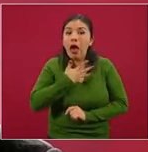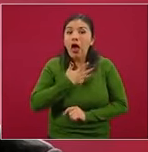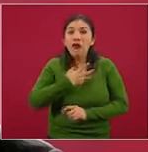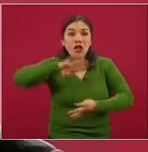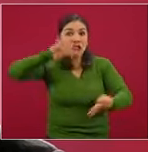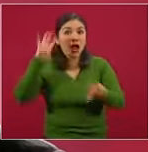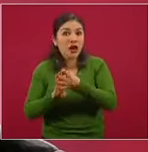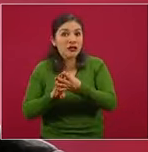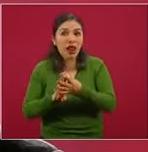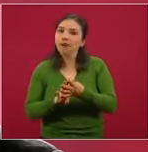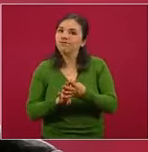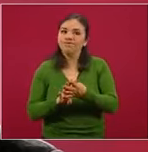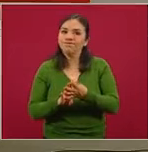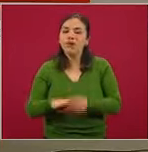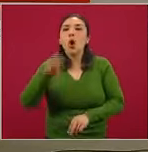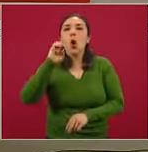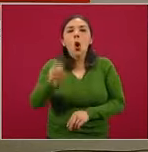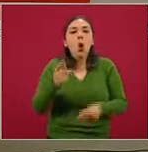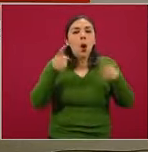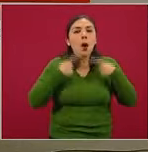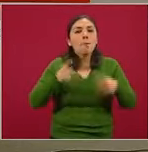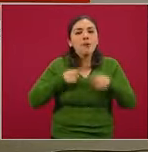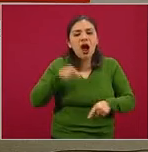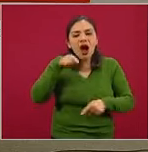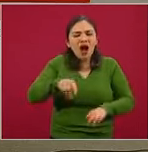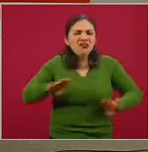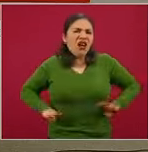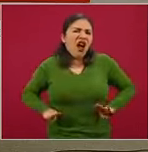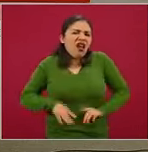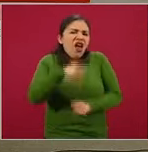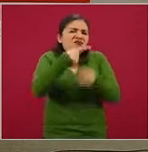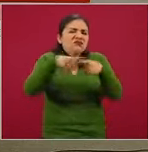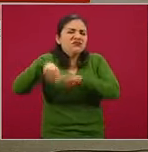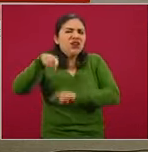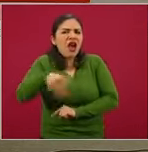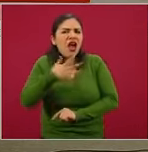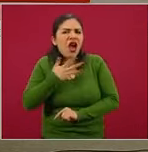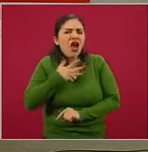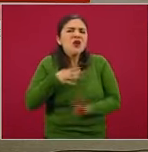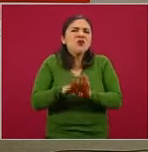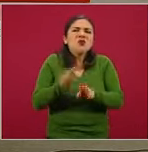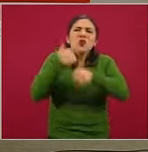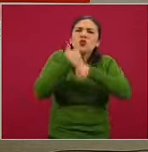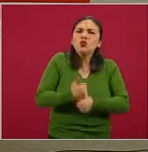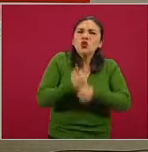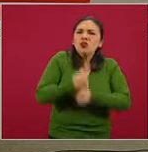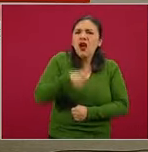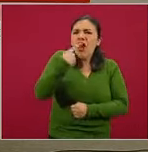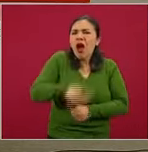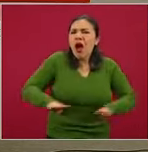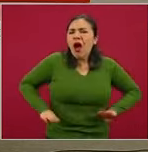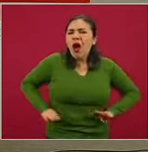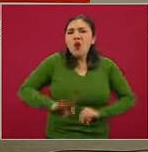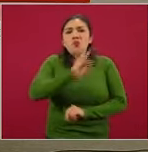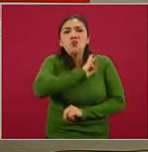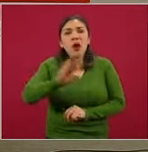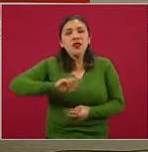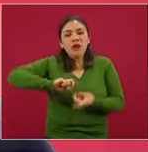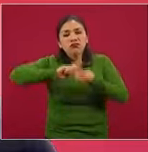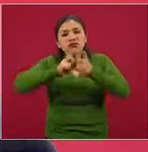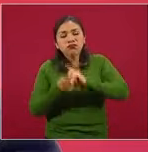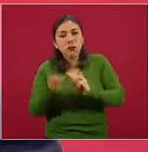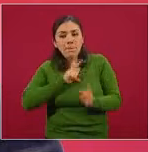de la libertad o personas que por distintas características enfrentaran una vulnerabilidad respecto a la posibilidad de ejercer